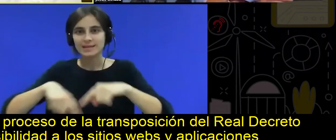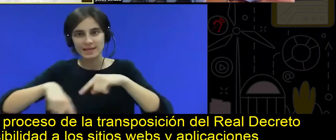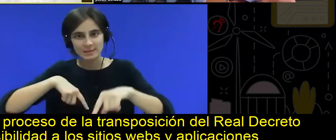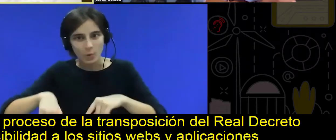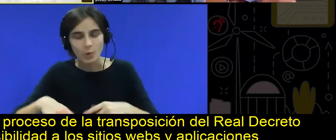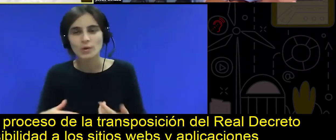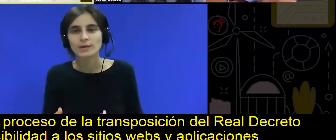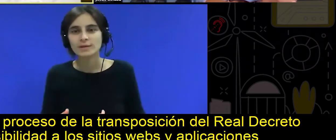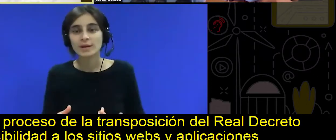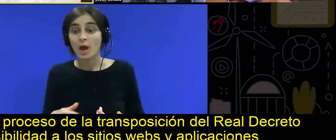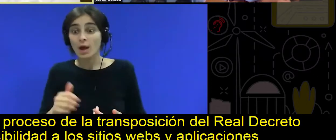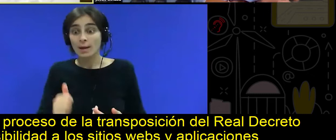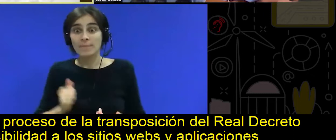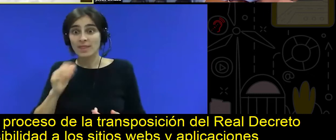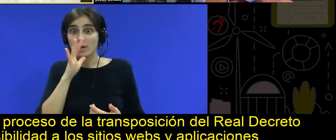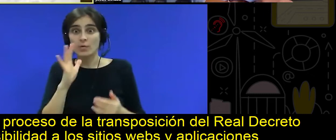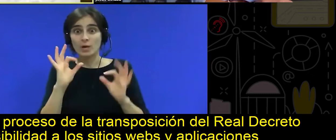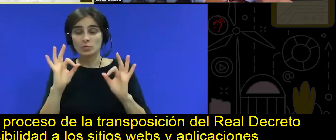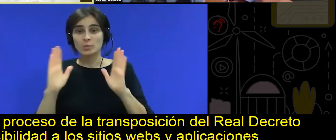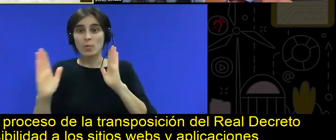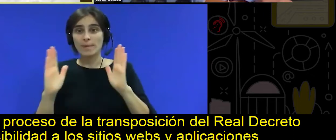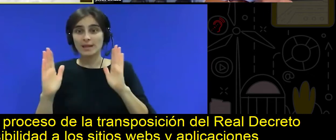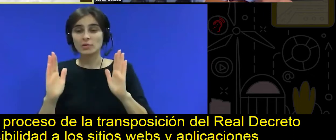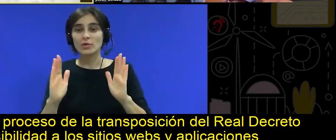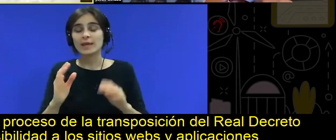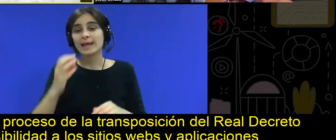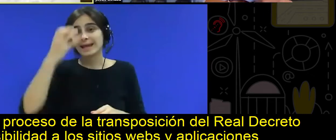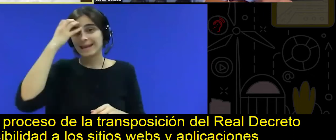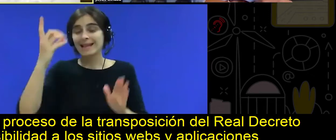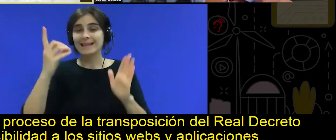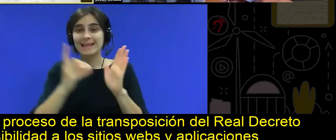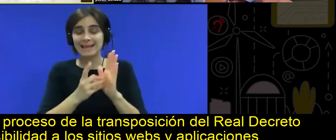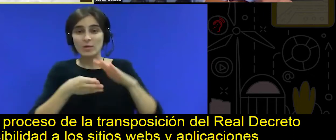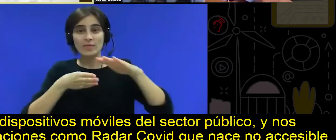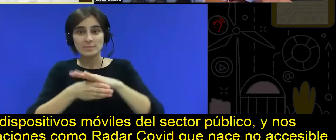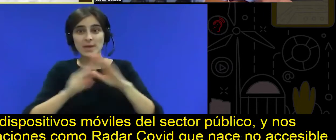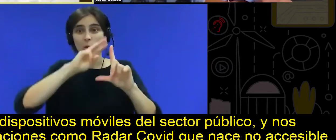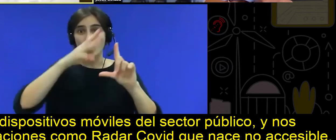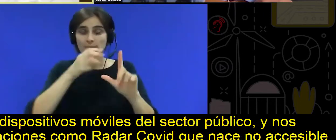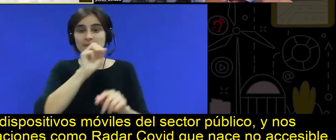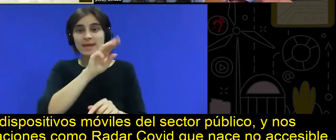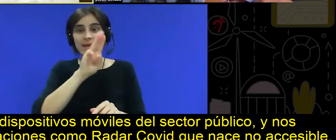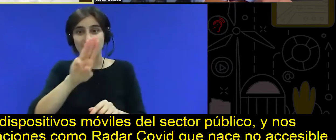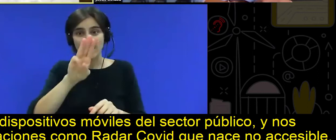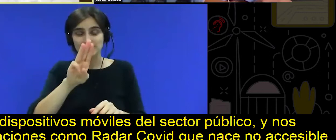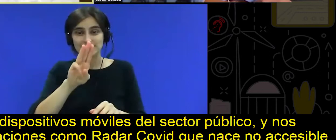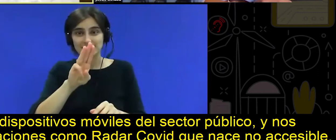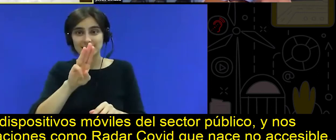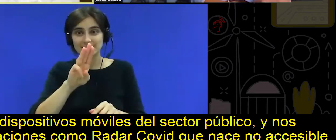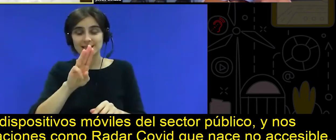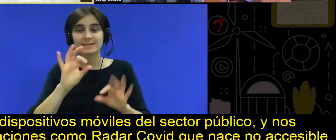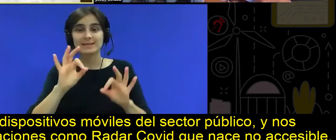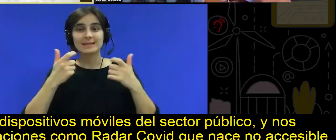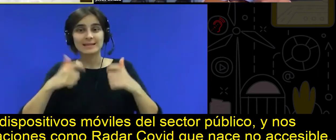de la transposición del Real Decreto sobre accesibilidad de los sitios web y apps para dispositivos móviles del